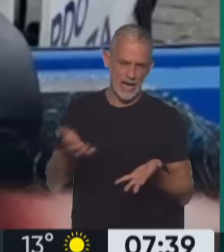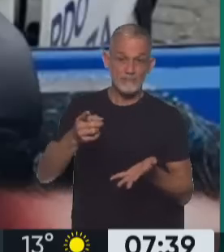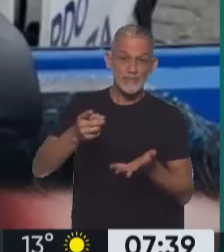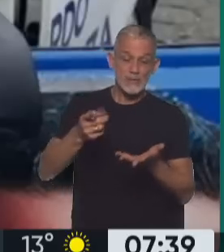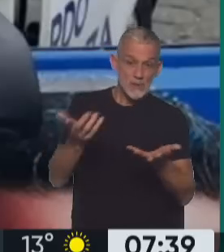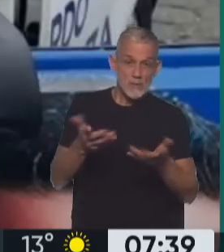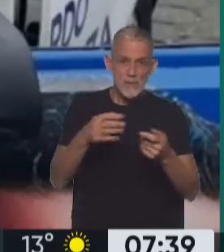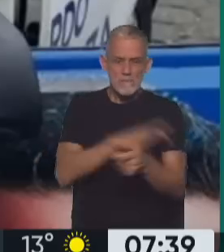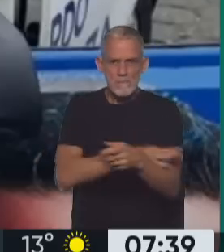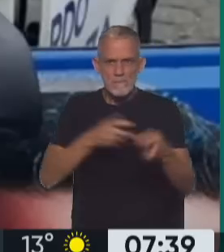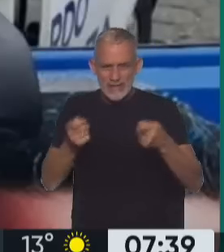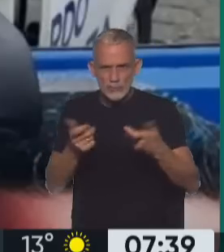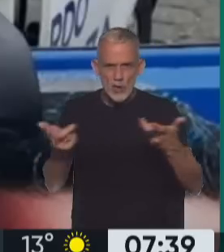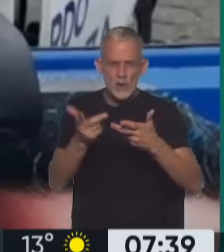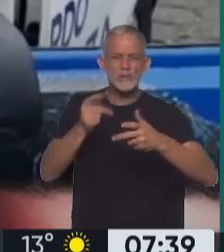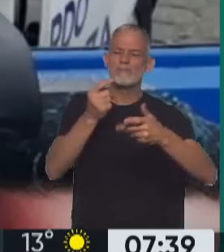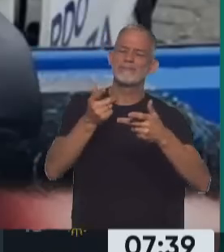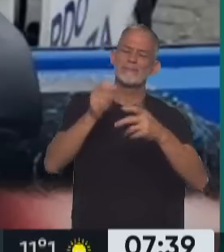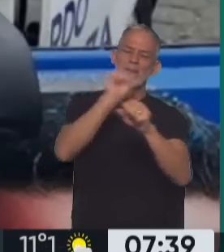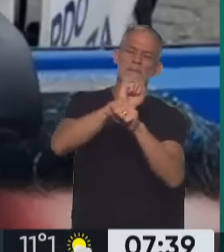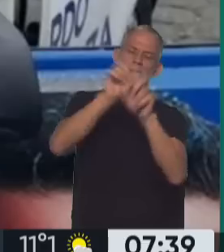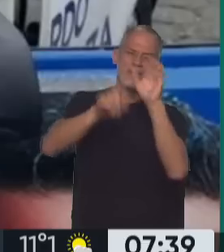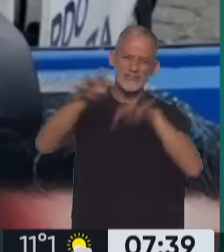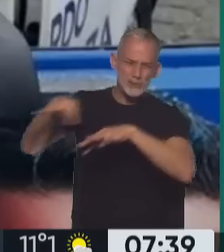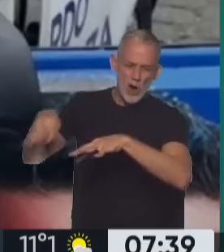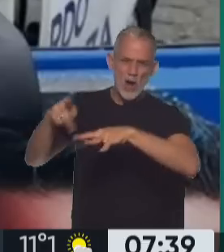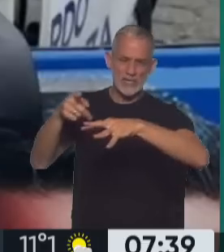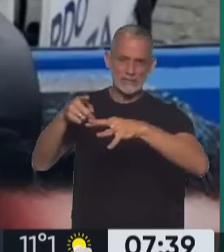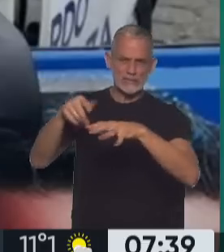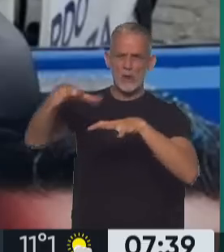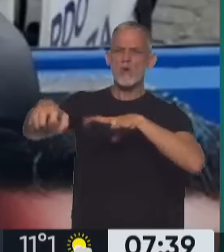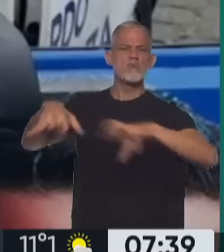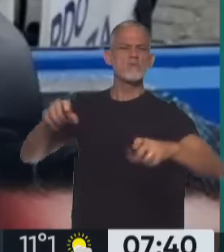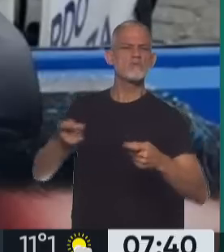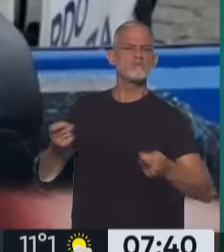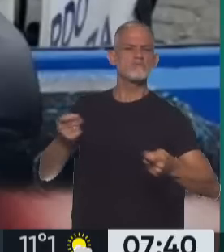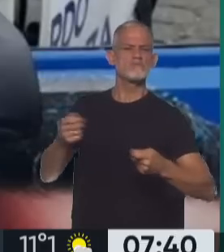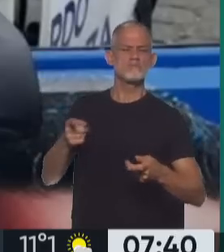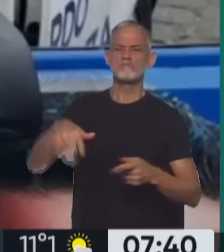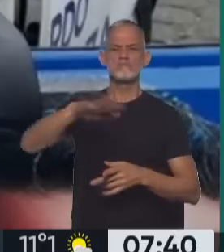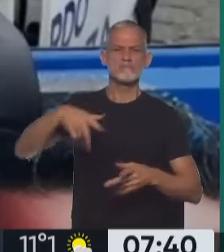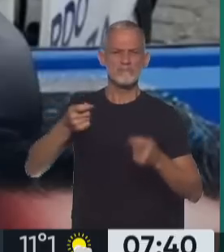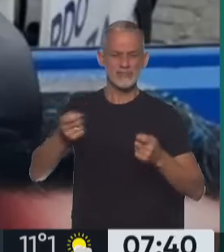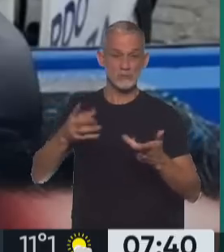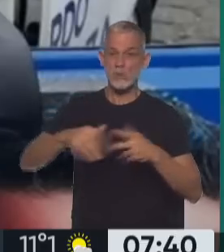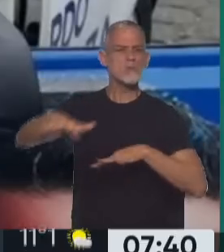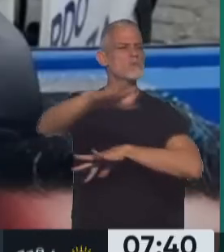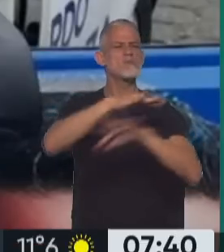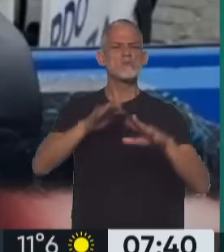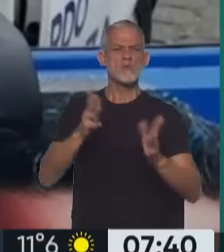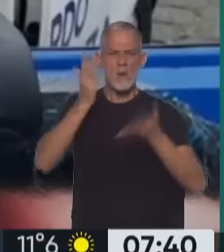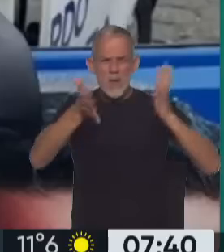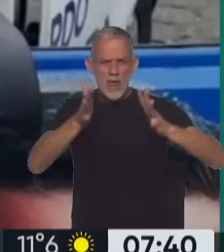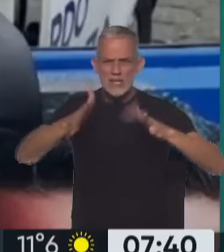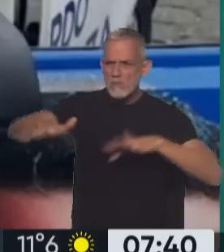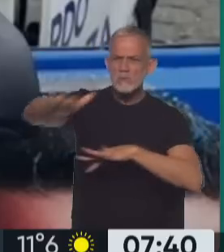las prisiones y territorios en los cuales se desplazan de una manera tan violenta